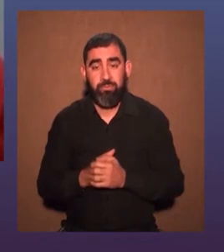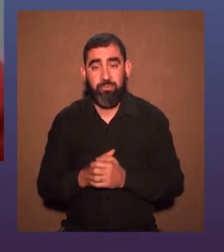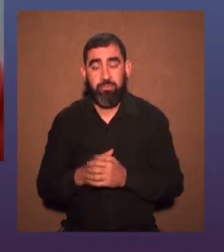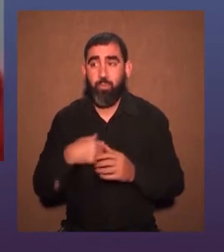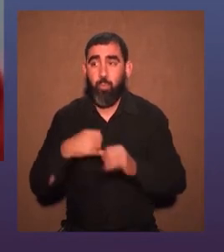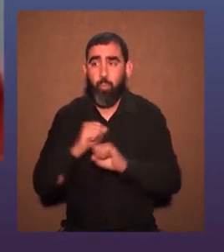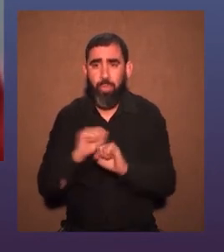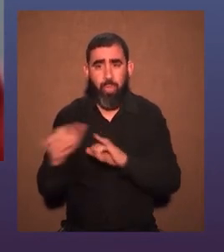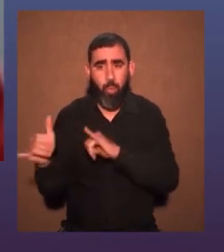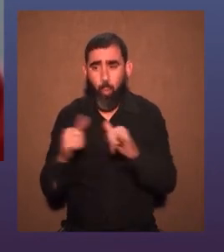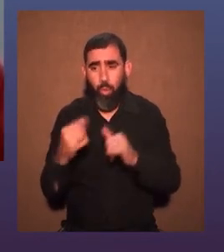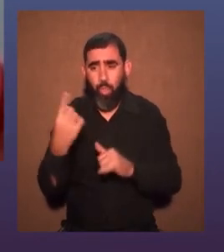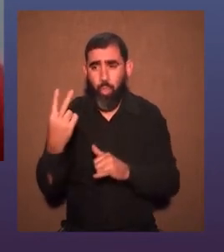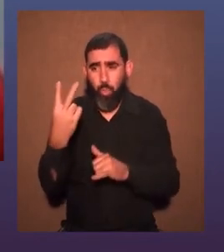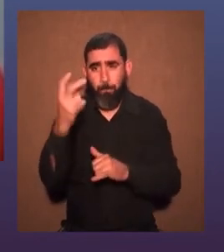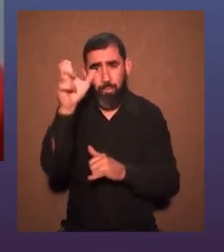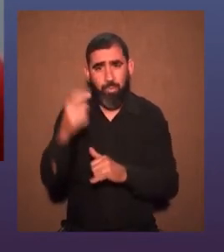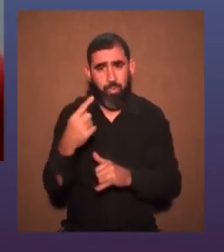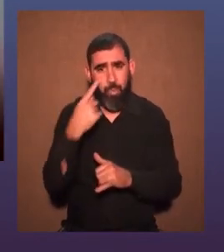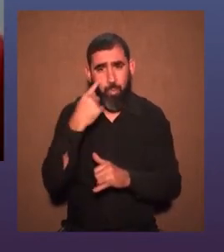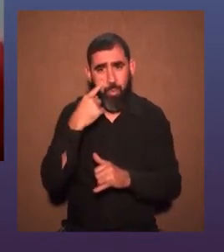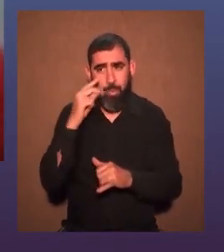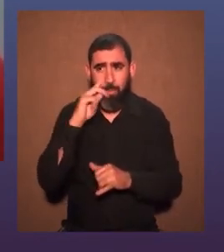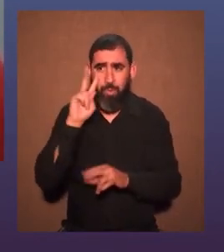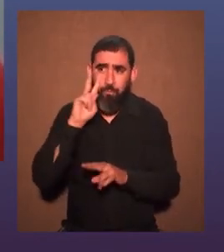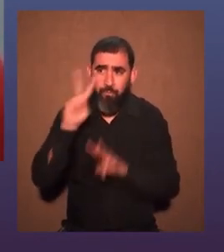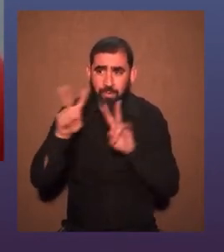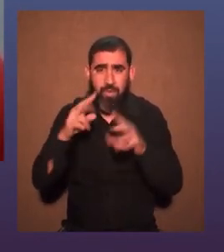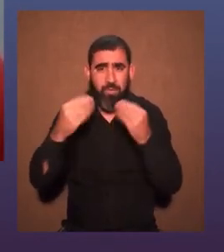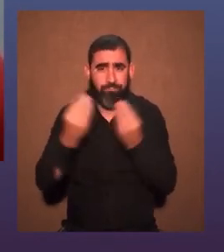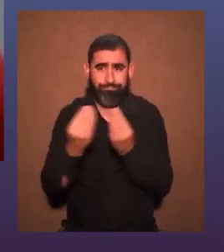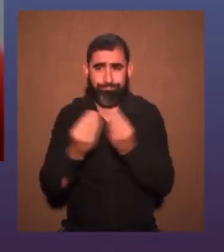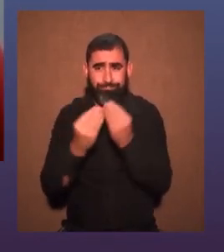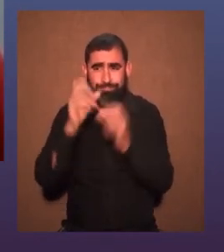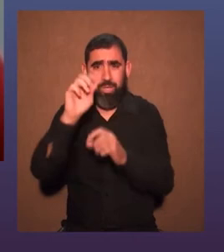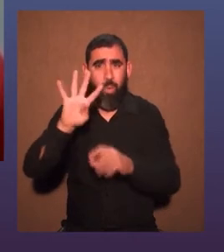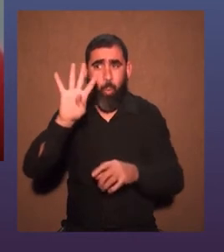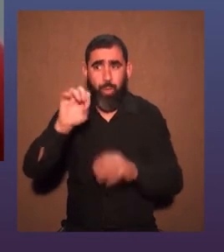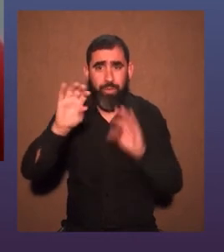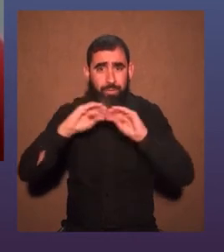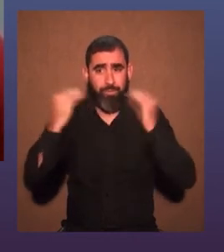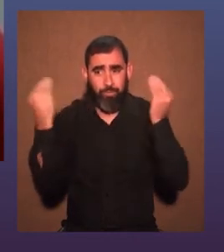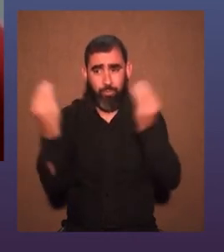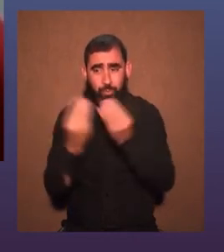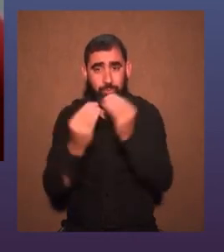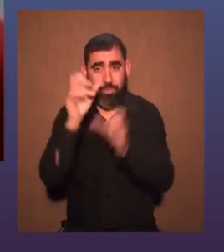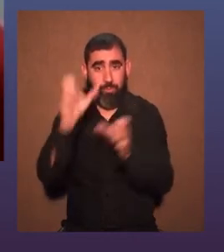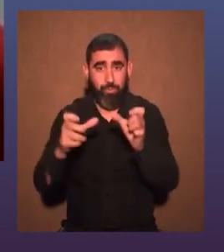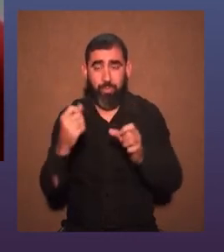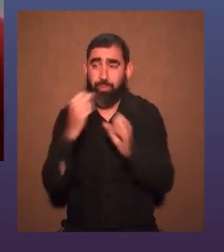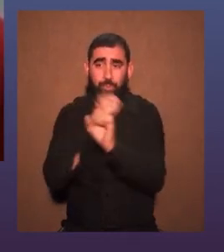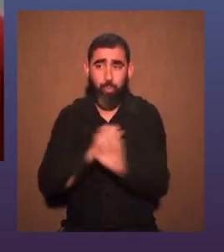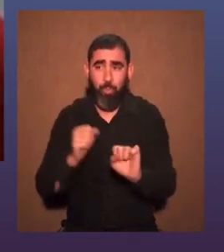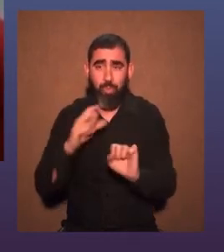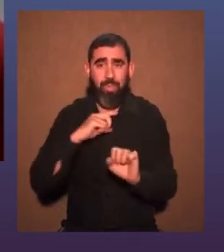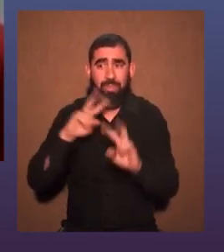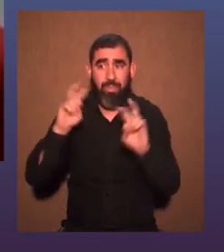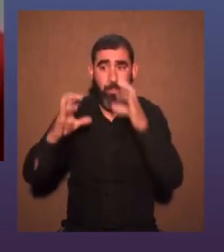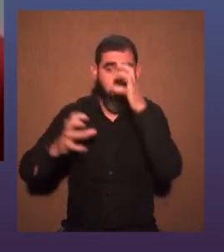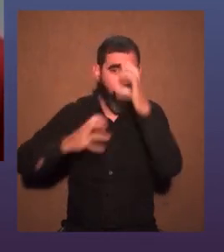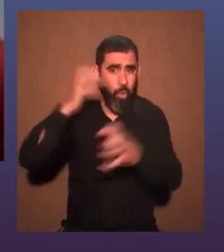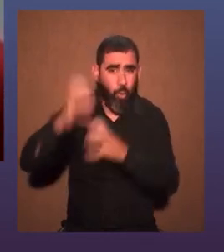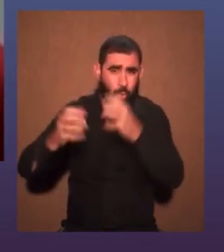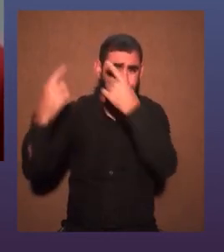Pude probar en dos personas algo que tengo visto en 40 tipos en escena. Entonces una cosa que, y con los colores que